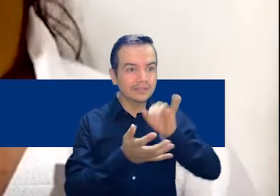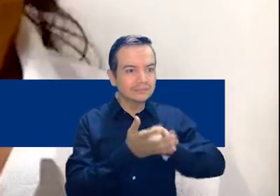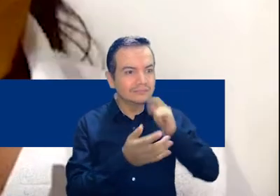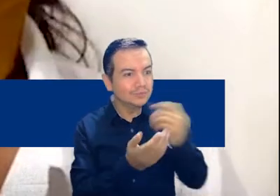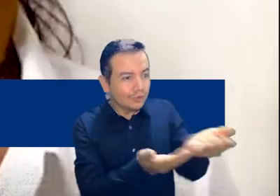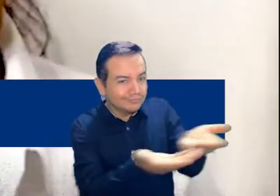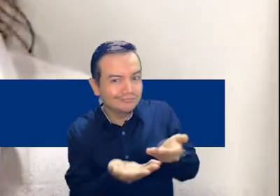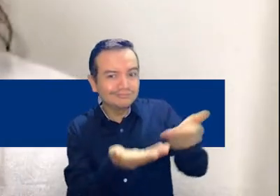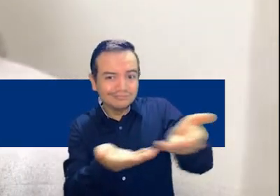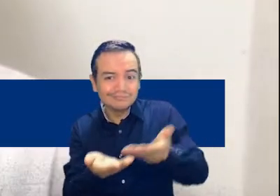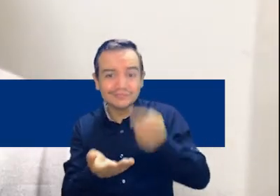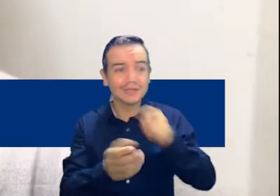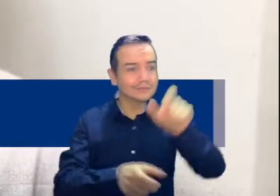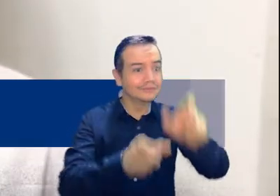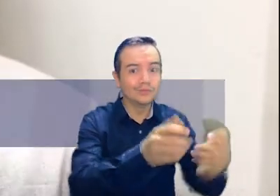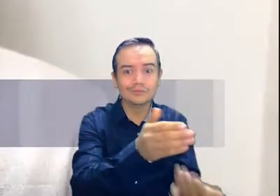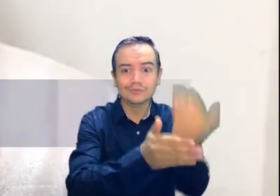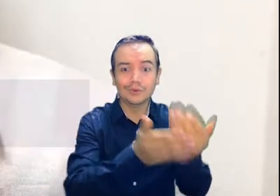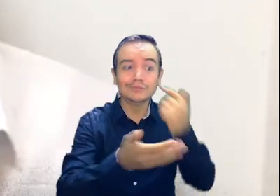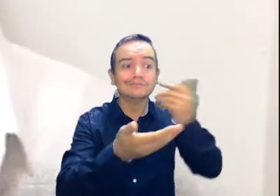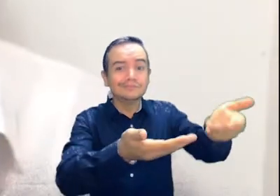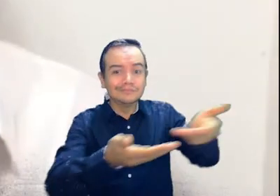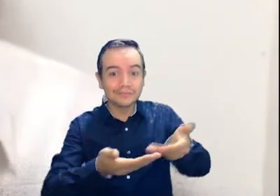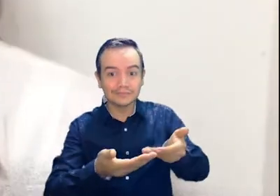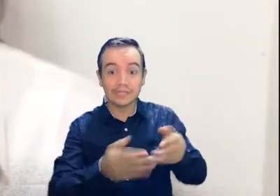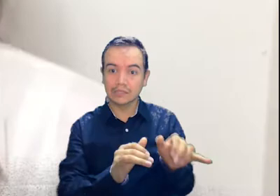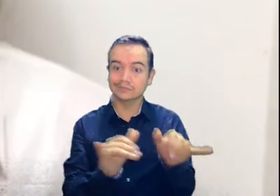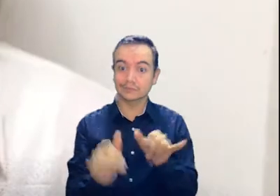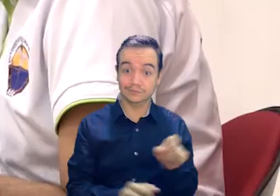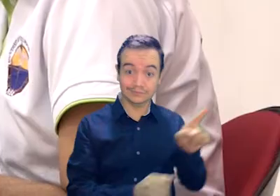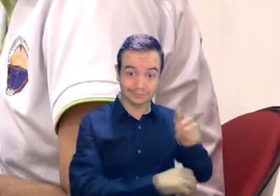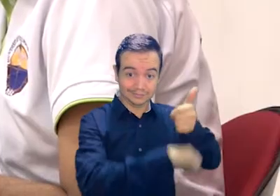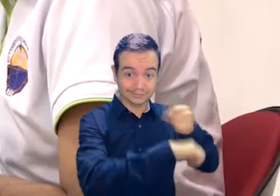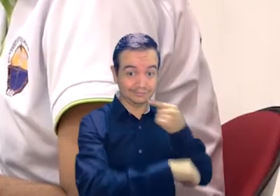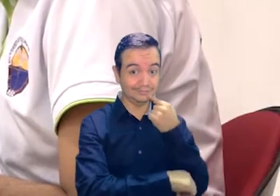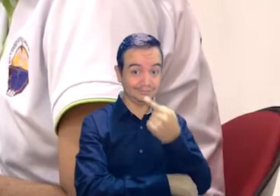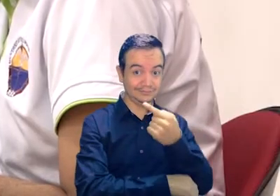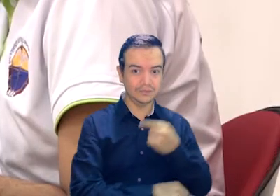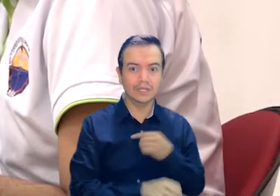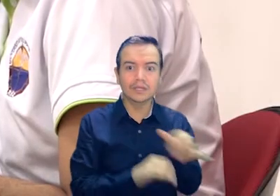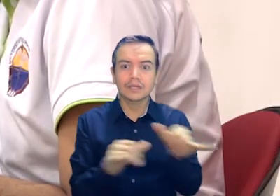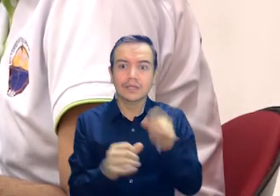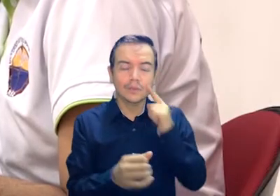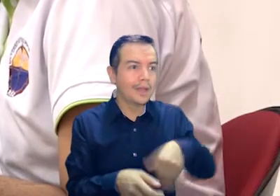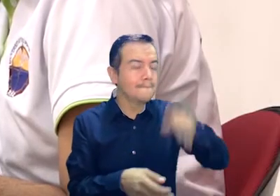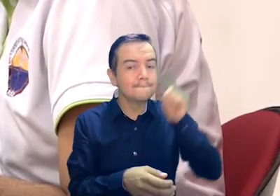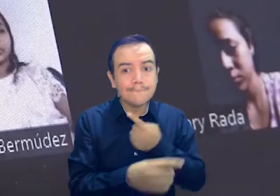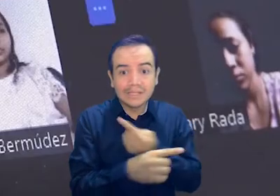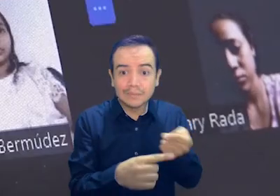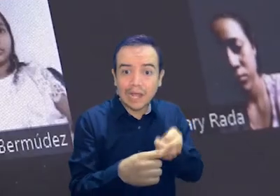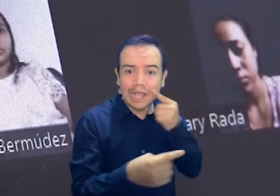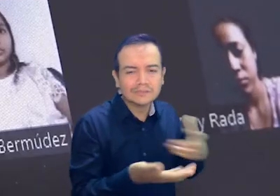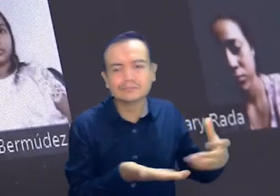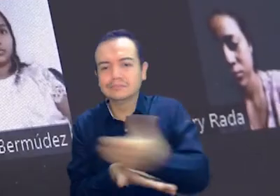la bienvenida y la acogida a sus estudiantes. En palabras de nuestro rector, fue una semana llena de enormes cosechas, de mejores